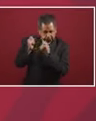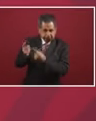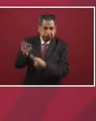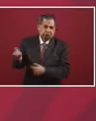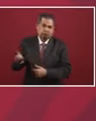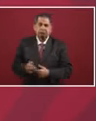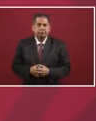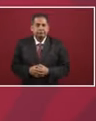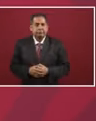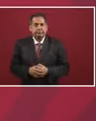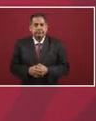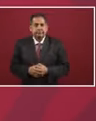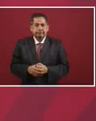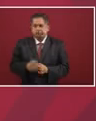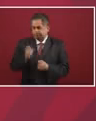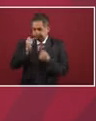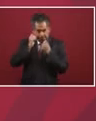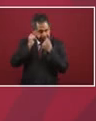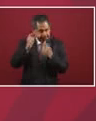Eso es muy